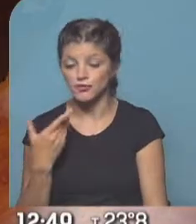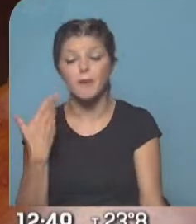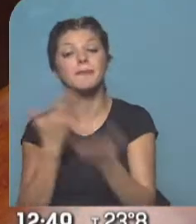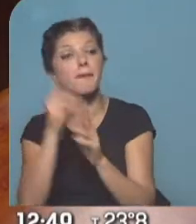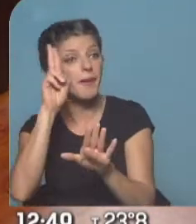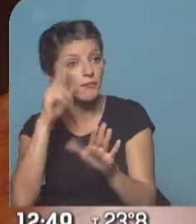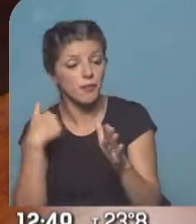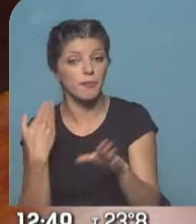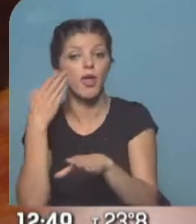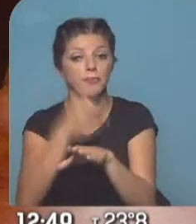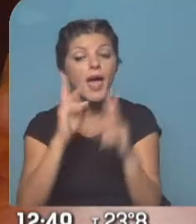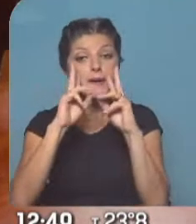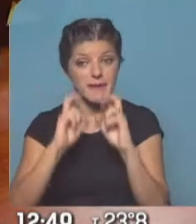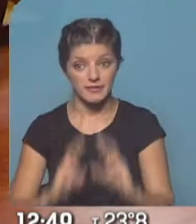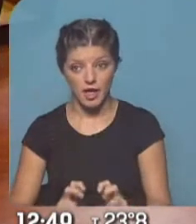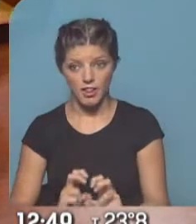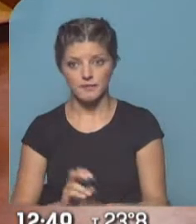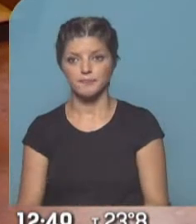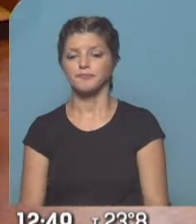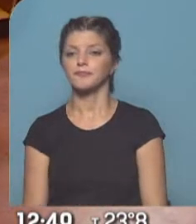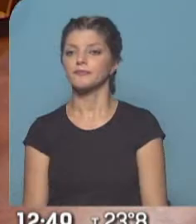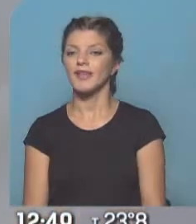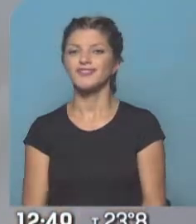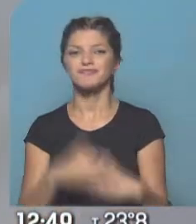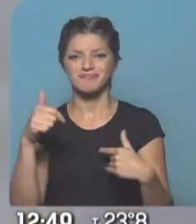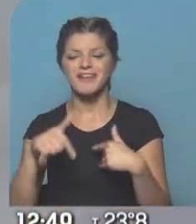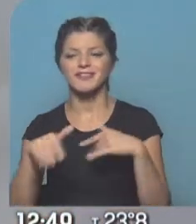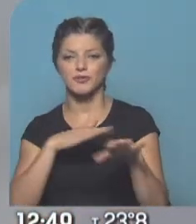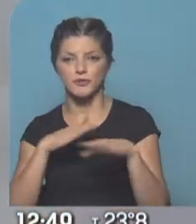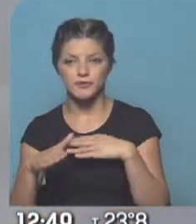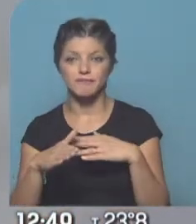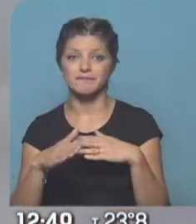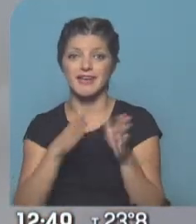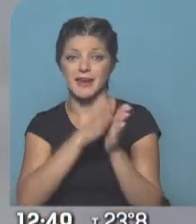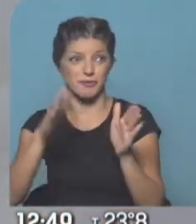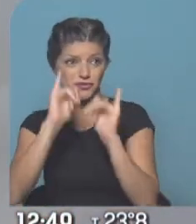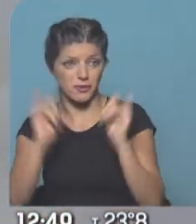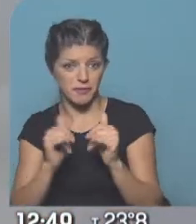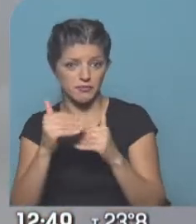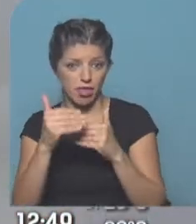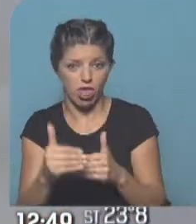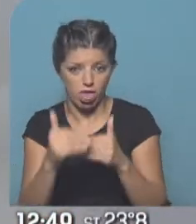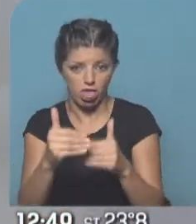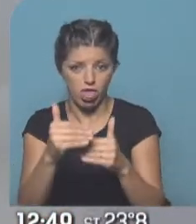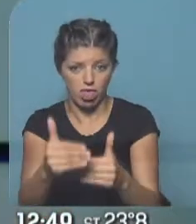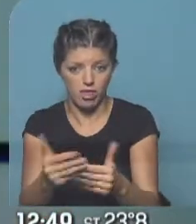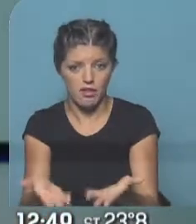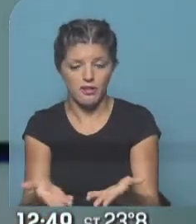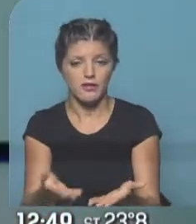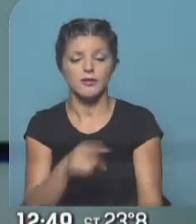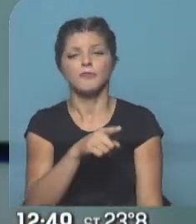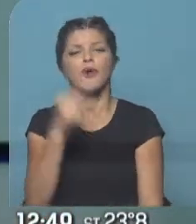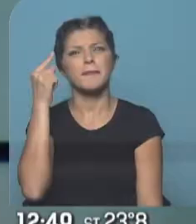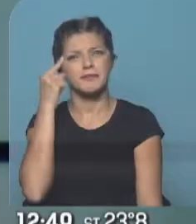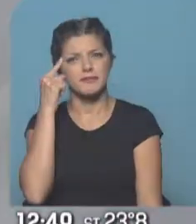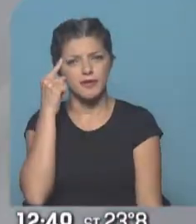forma enturbia el proceso de paz o dificulta el proceso de paz, ¿cómo pensás que puede entrar en esta visita,